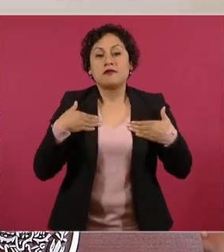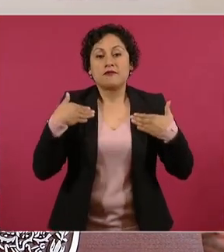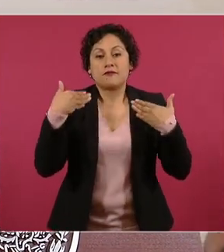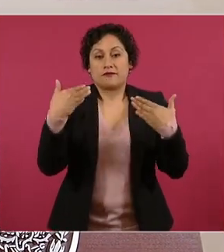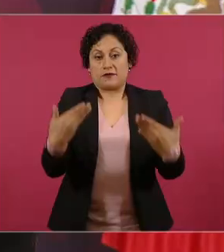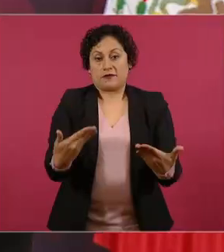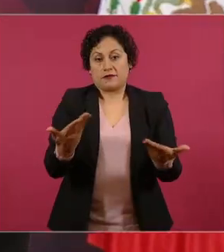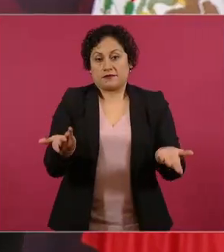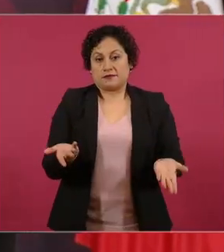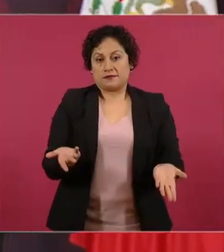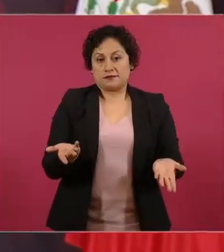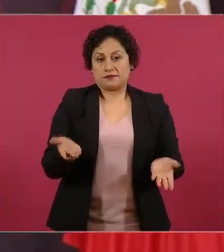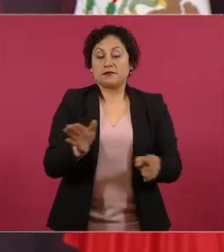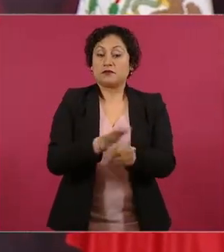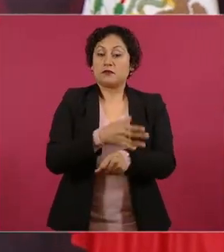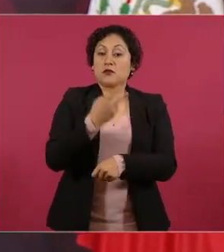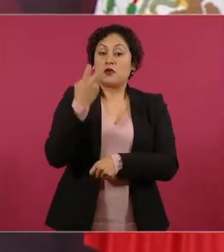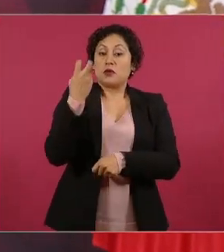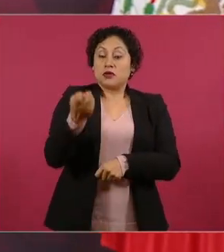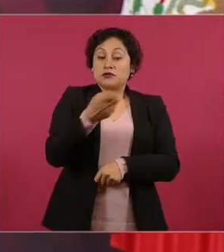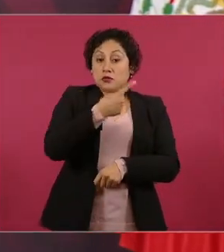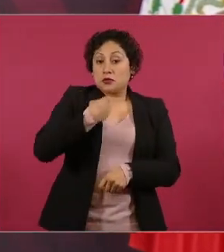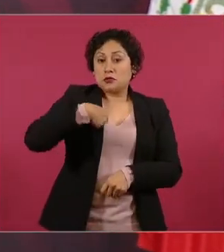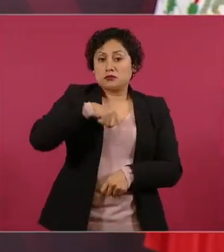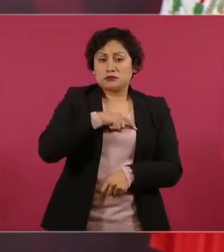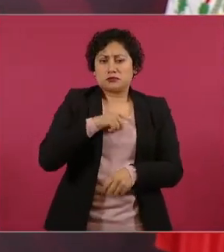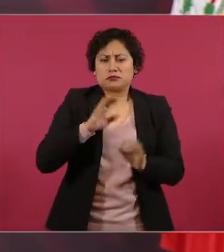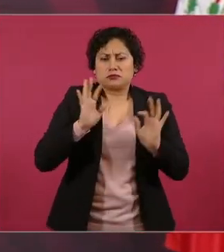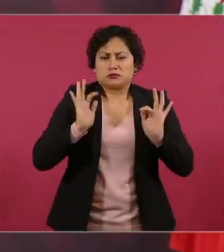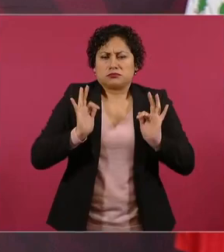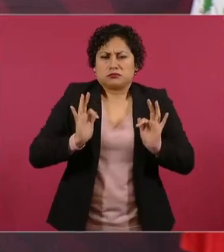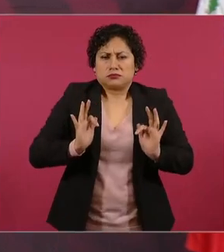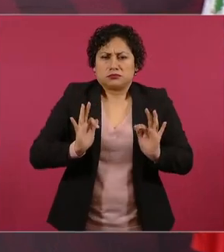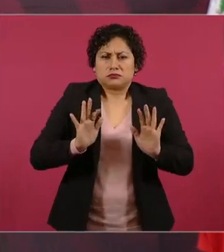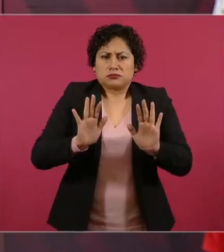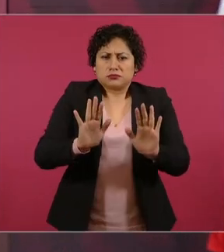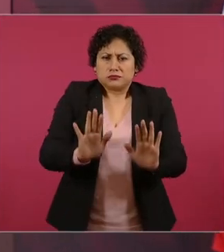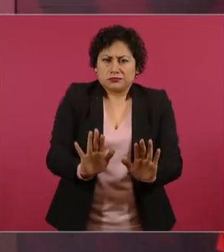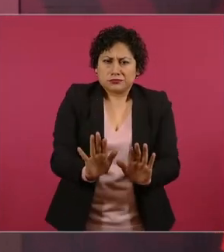debemos estar tranquilos. Vamos a pasar estos 4 meses